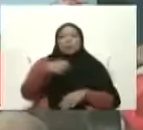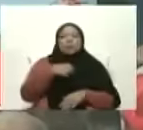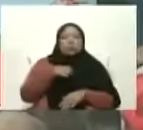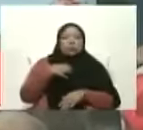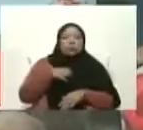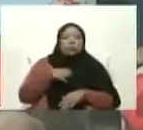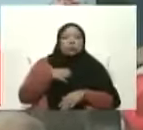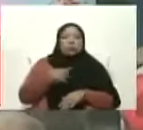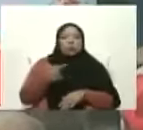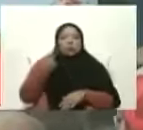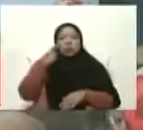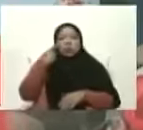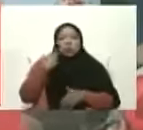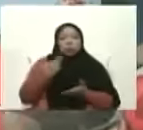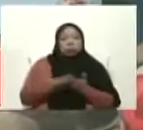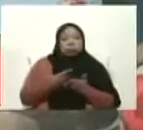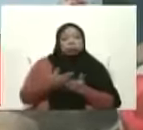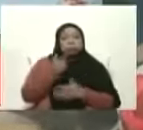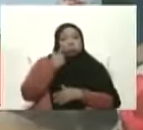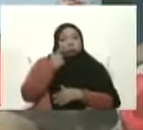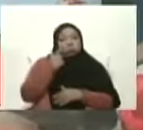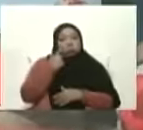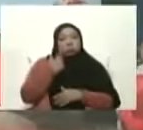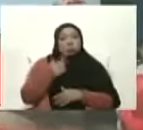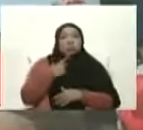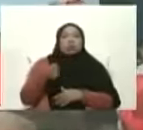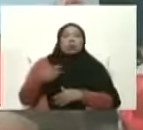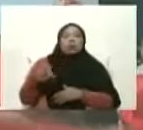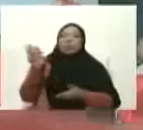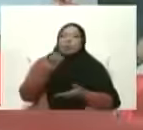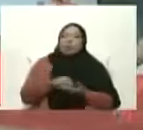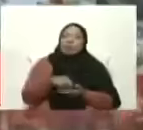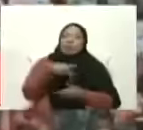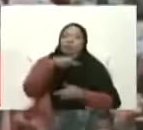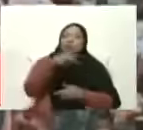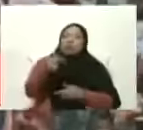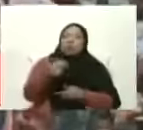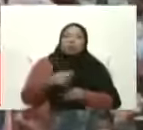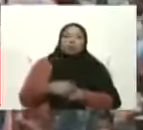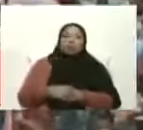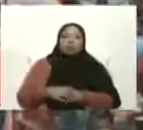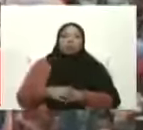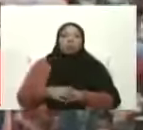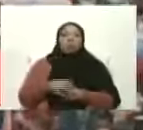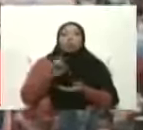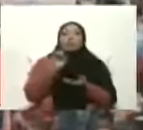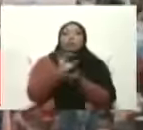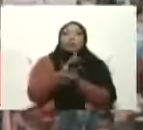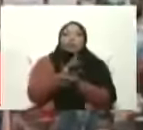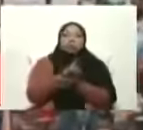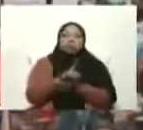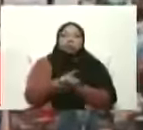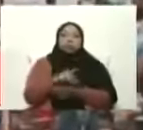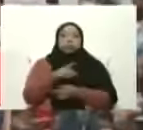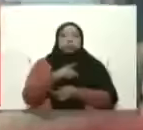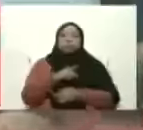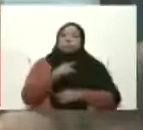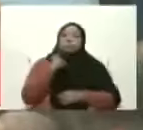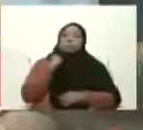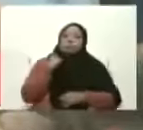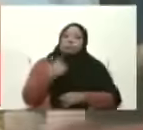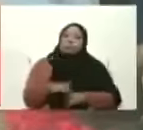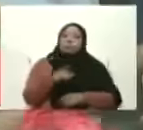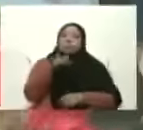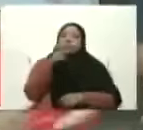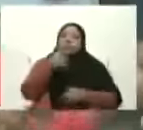consta, soy testigo, les dijo una y otra vez, váyase pa'l carajo, gringo